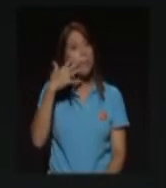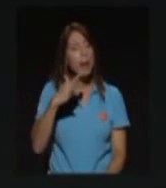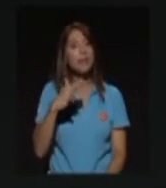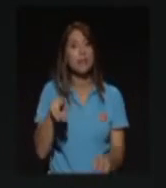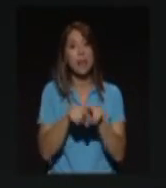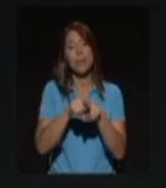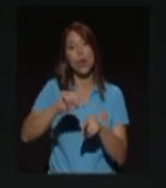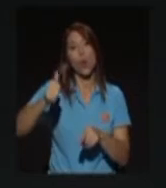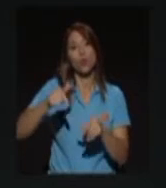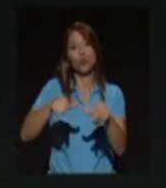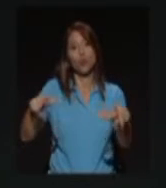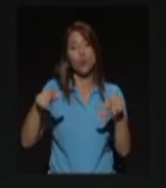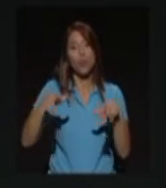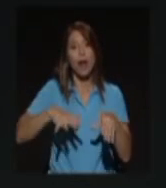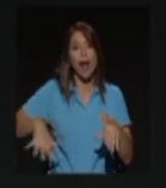hay otros lugares donde